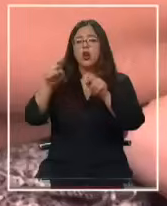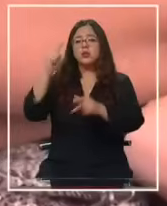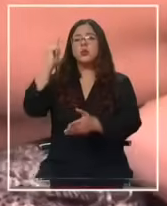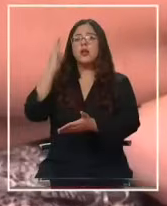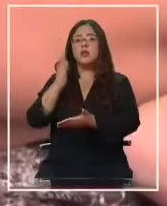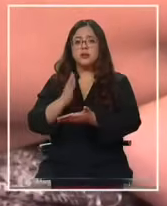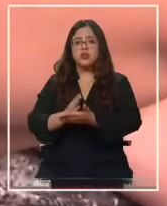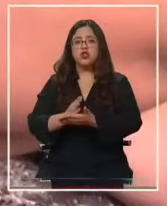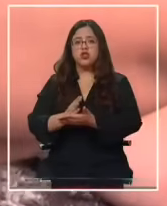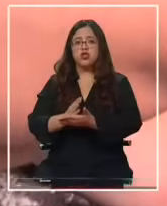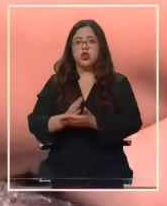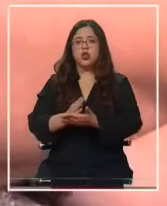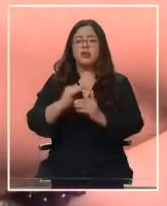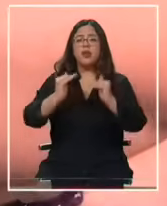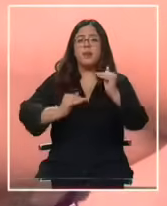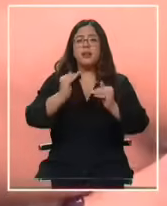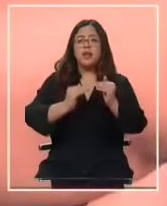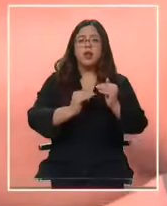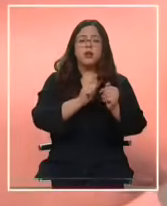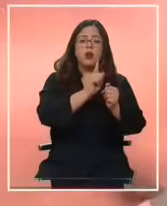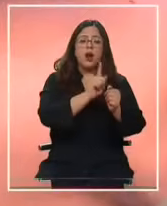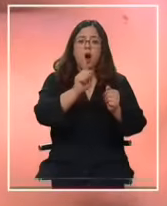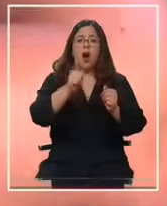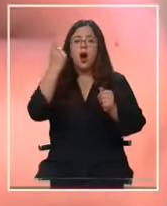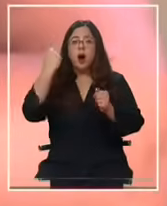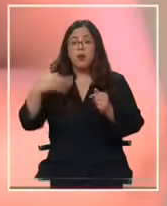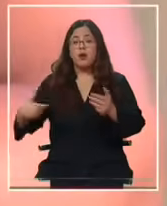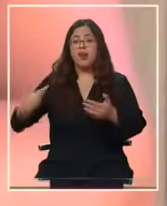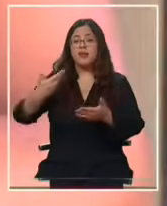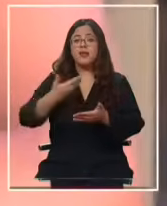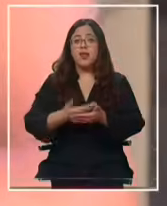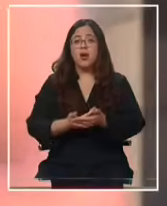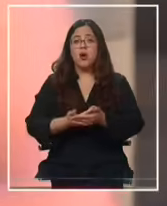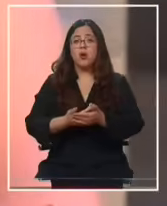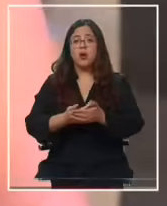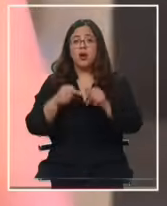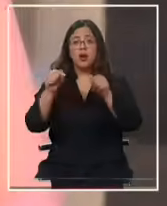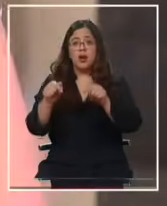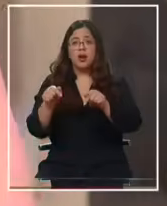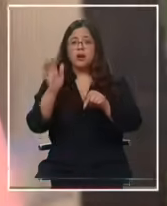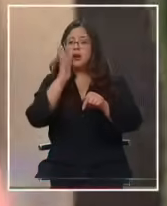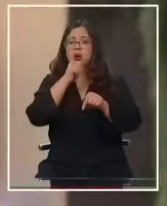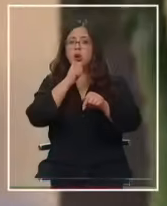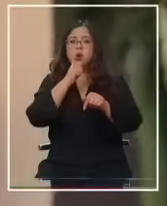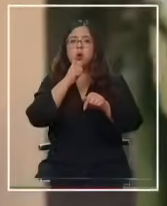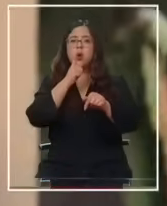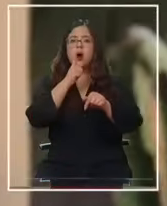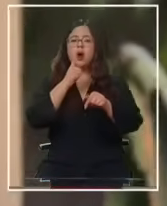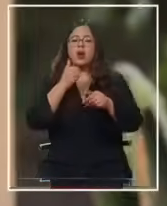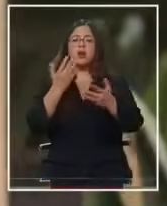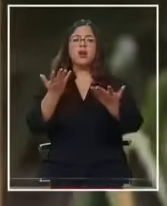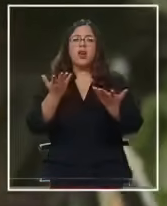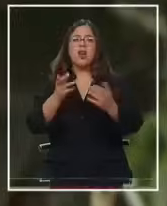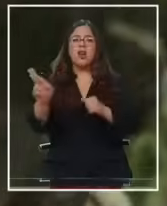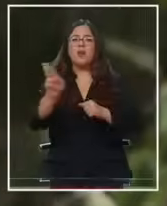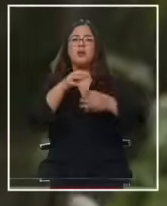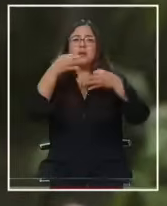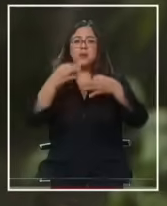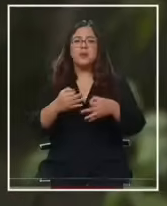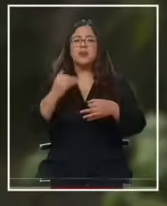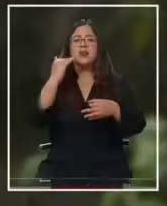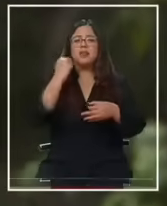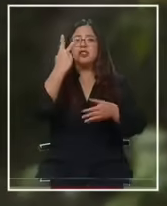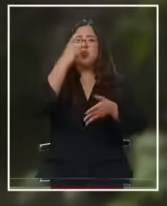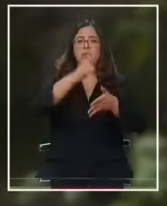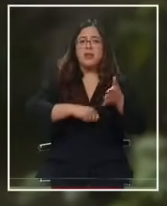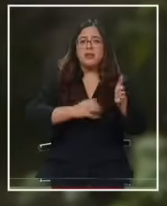resolución que se toma caso a caso. Sin embargo, al cierre de este reportaje, eso aún no estaba confirmado. Todo esto después de casi